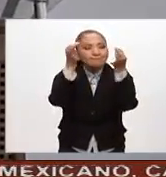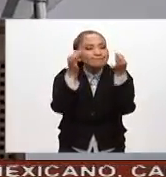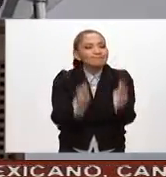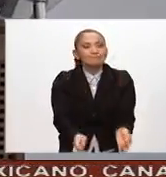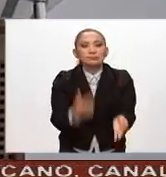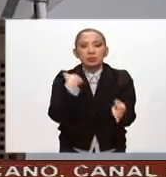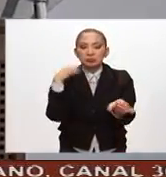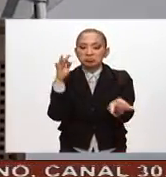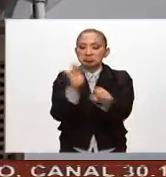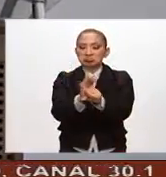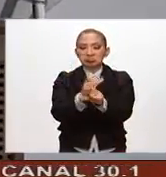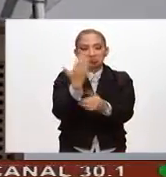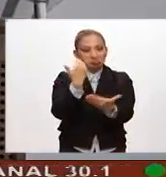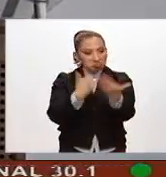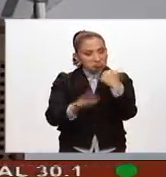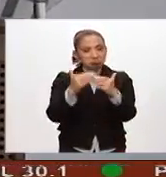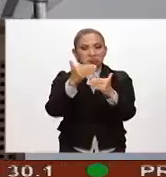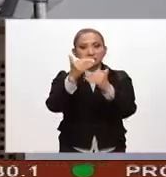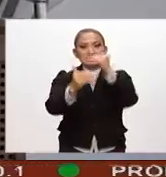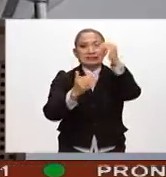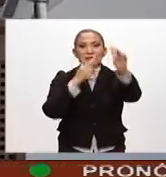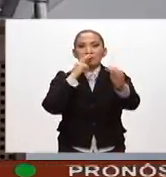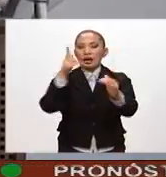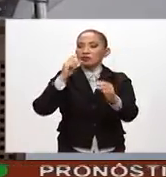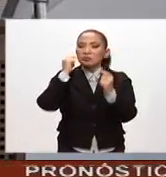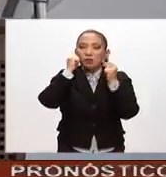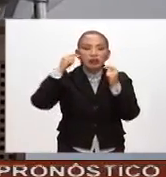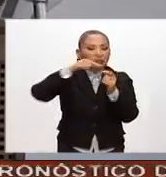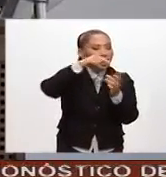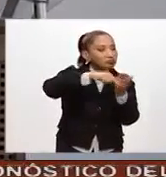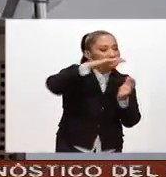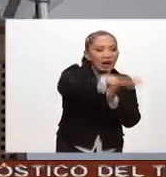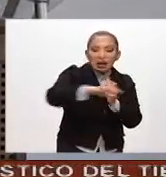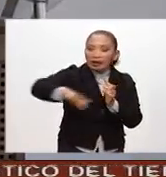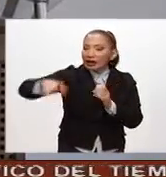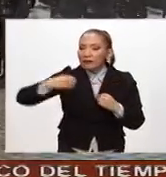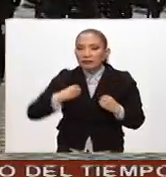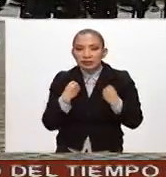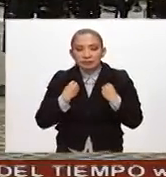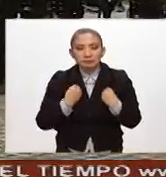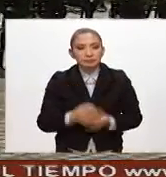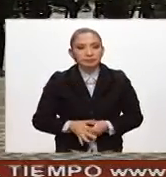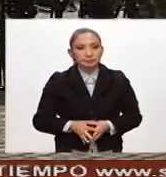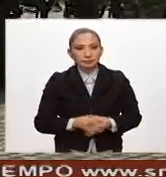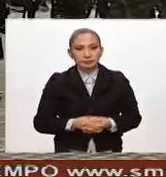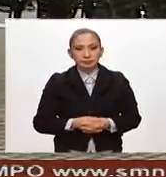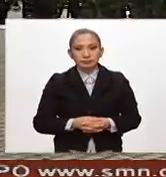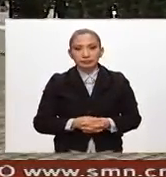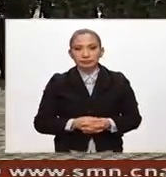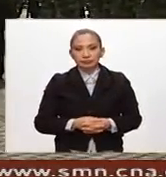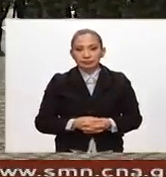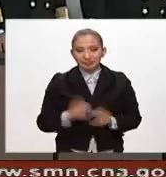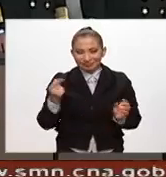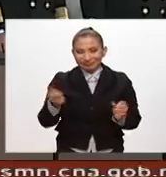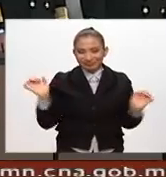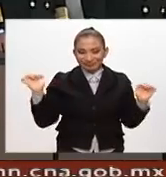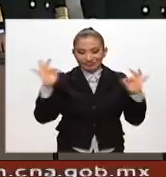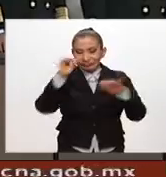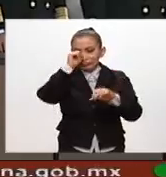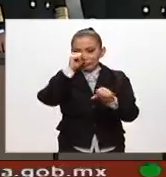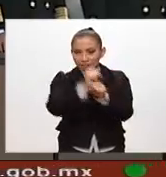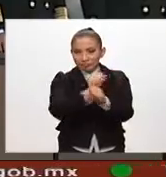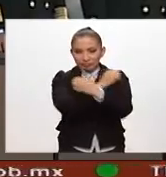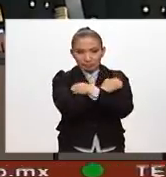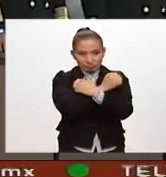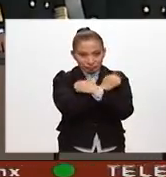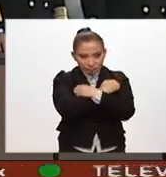como garantía de progreso en cualquier rubro de la vida nacional. A la ceremonia acudieron los secretarios